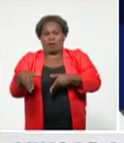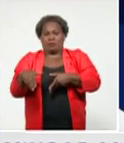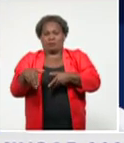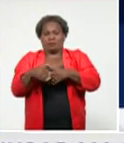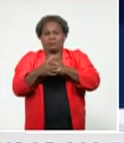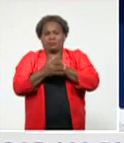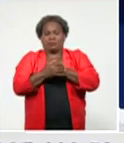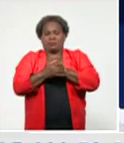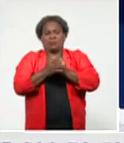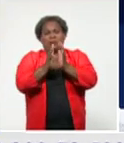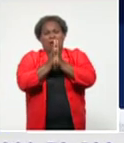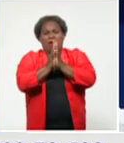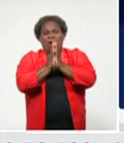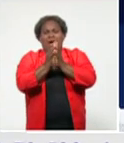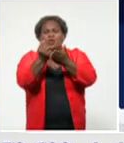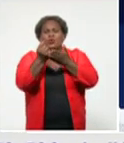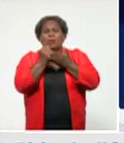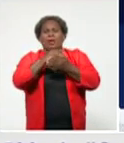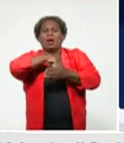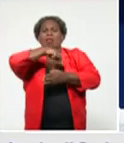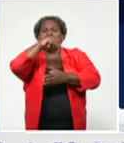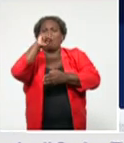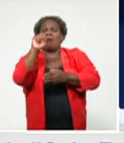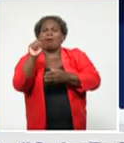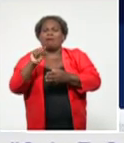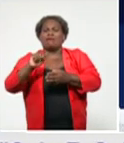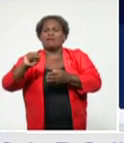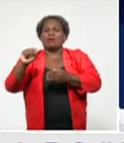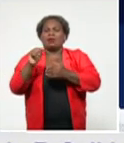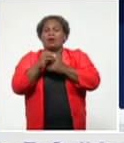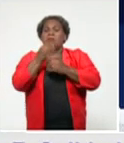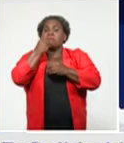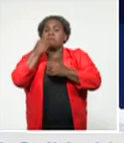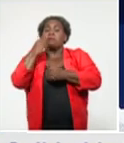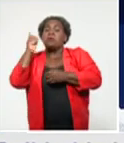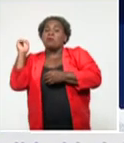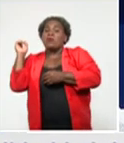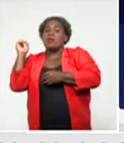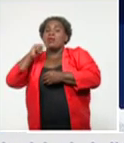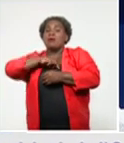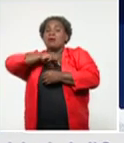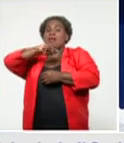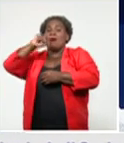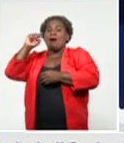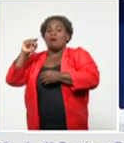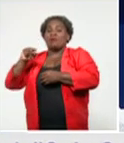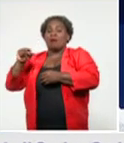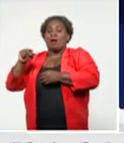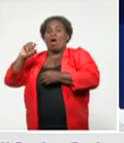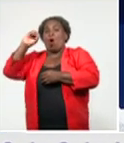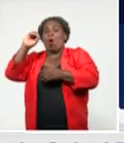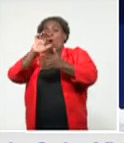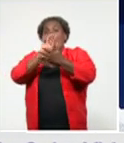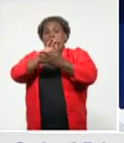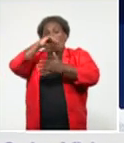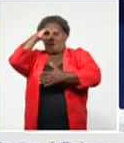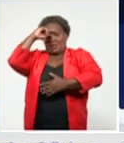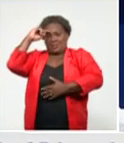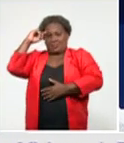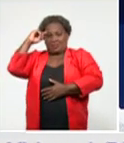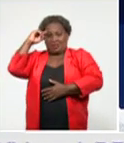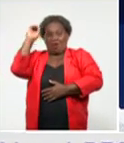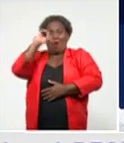si Lilian me ayuda y podemos ver una gráfica de la Organización Mundial de la Salud con